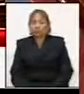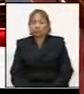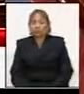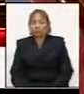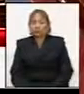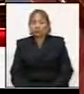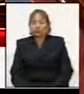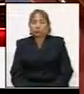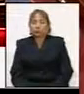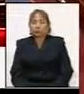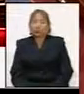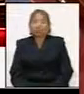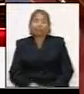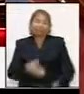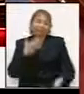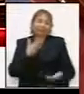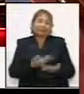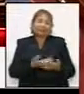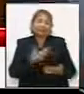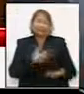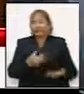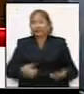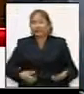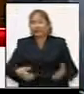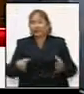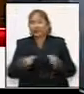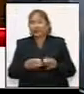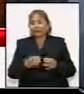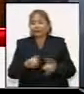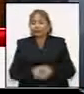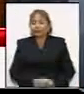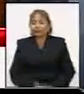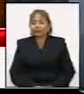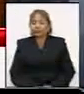Gracias, señora presidenta. Colegas,